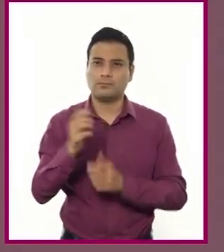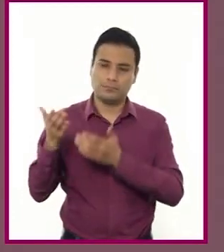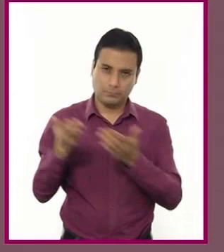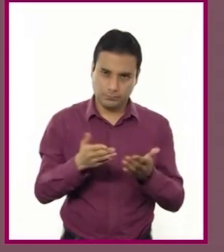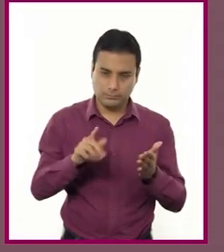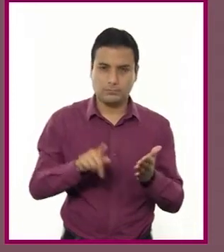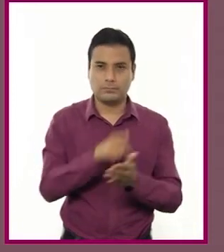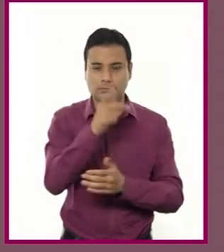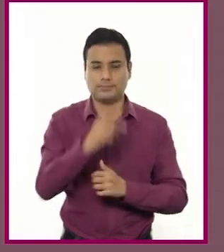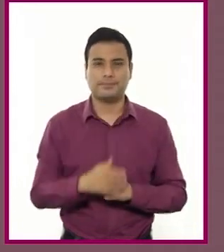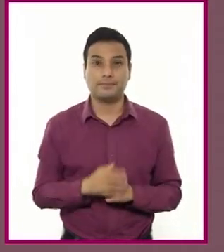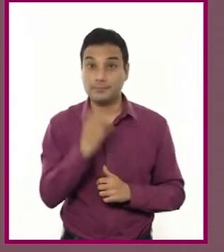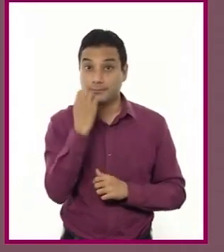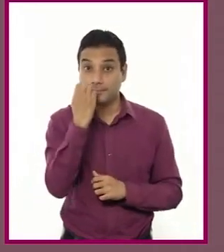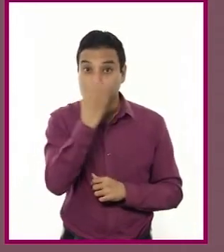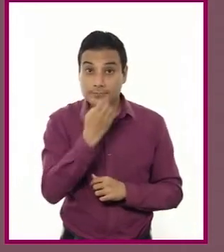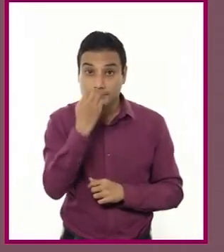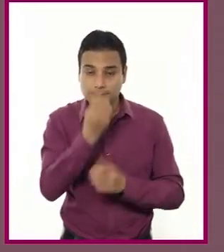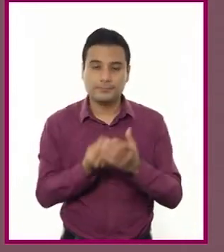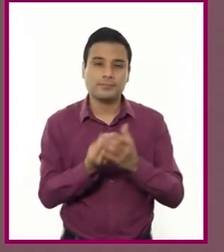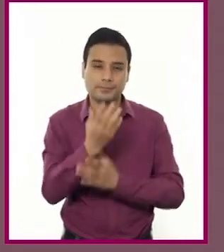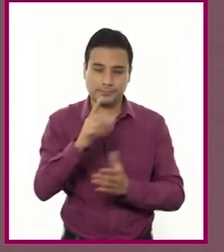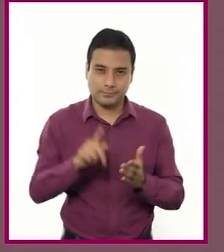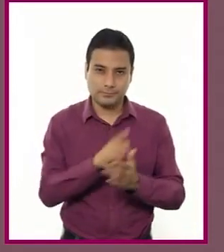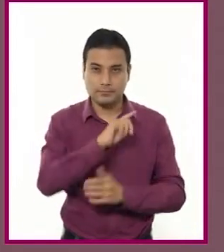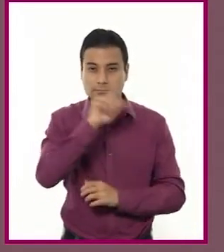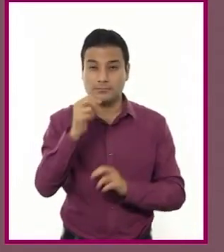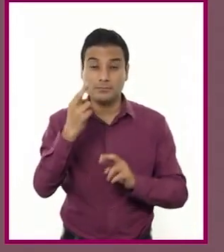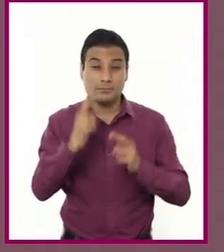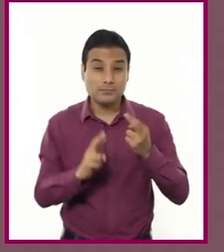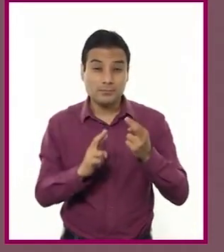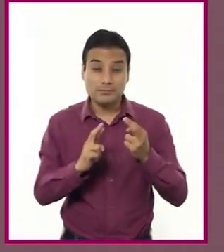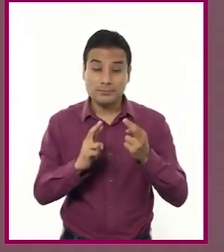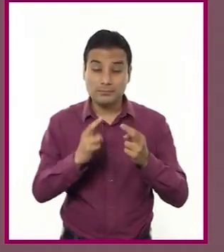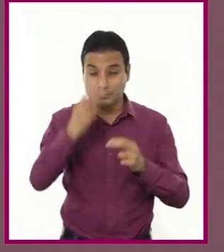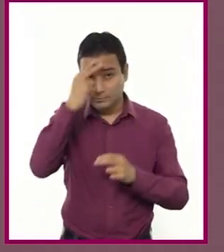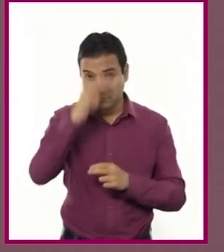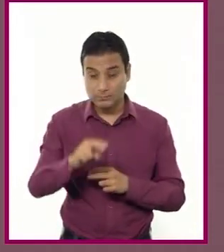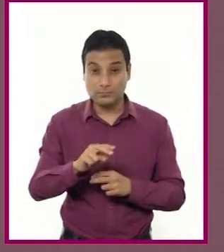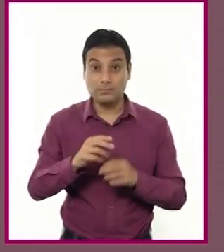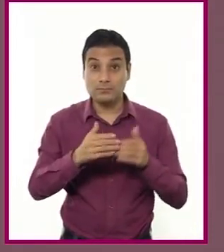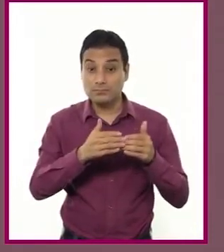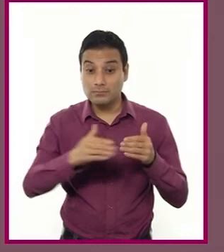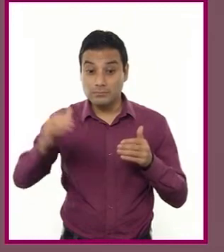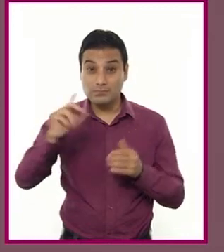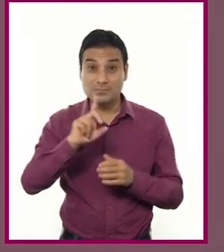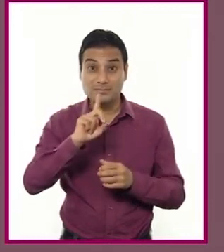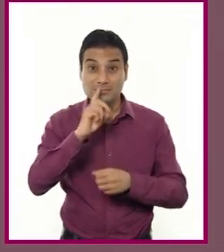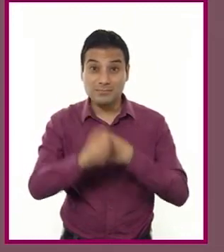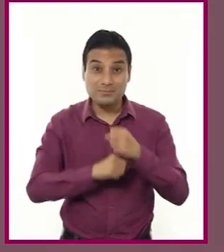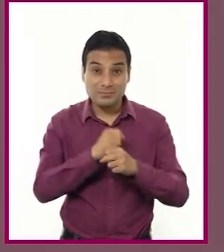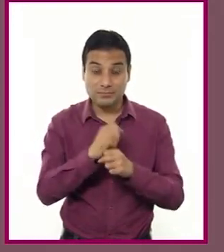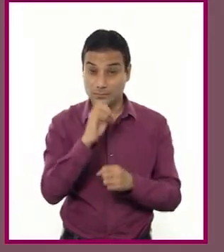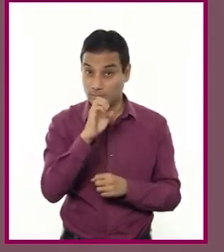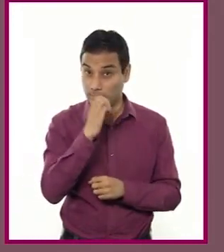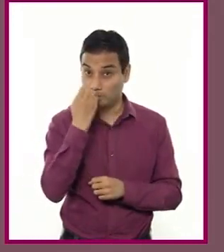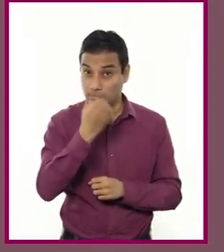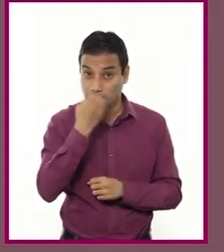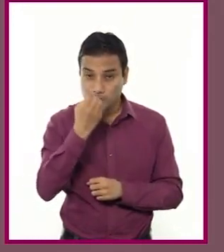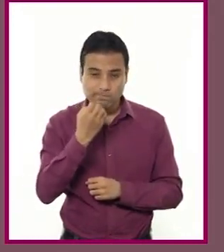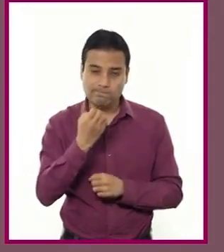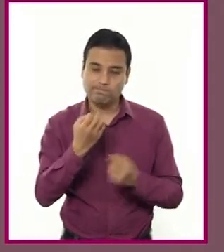funcionar. Pero estalló la Revolución Mexicana y 30 años después nunca más volvió a funcionar como colegio